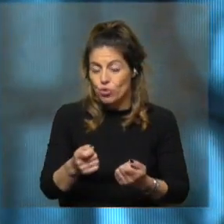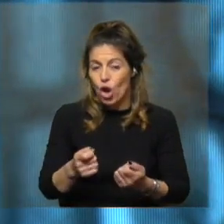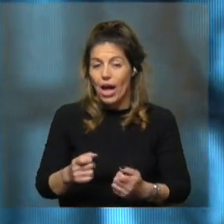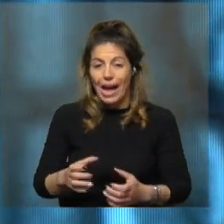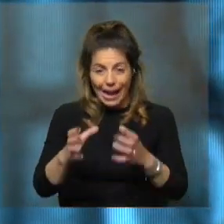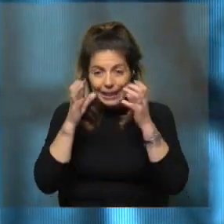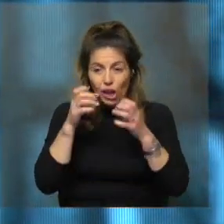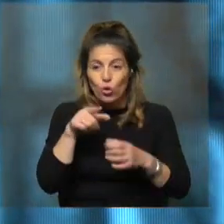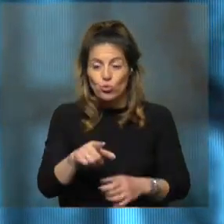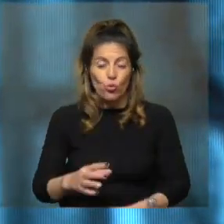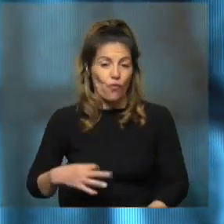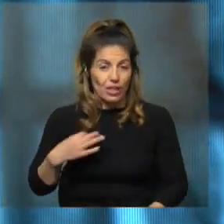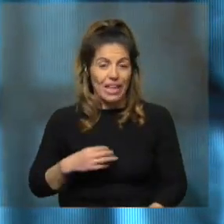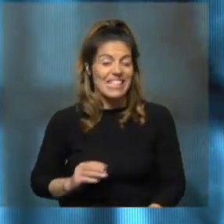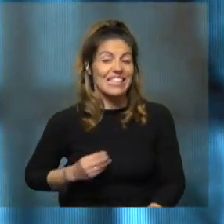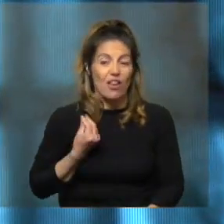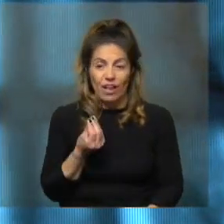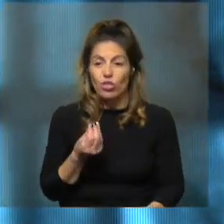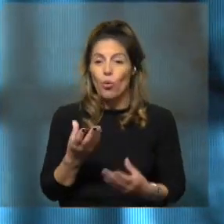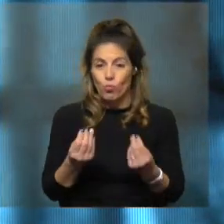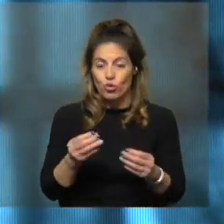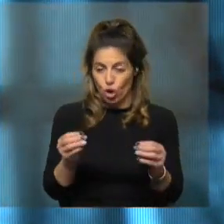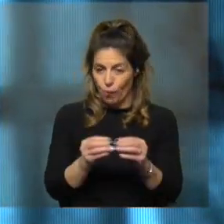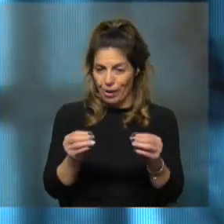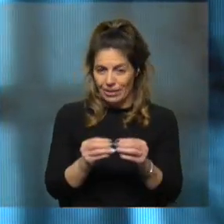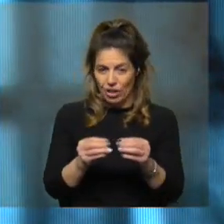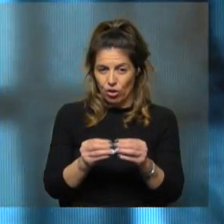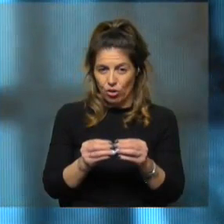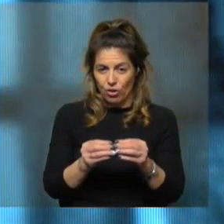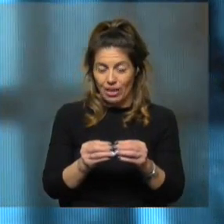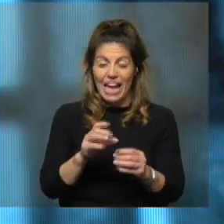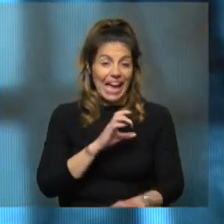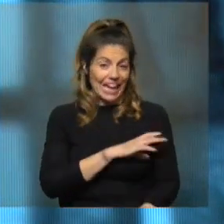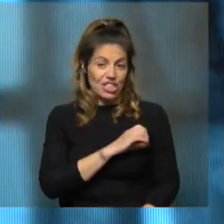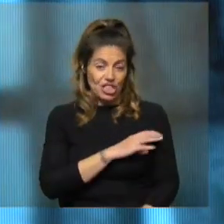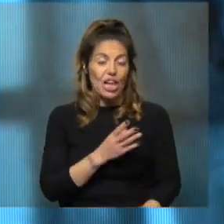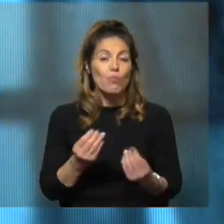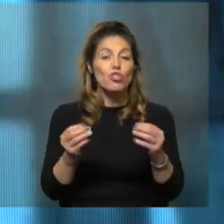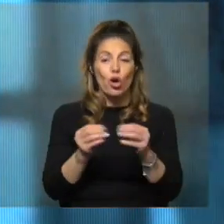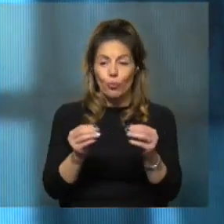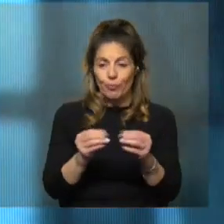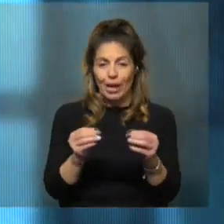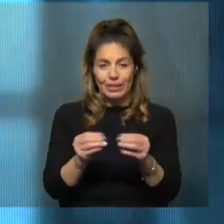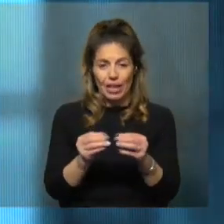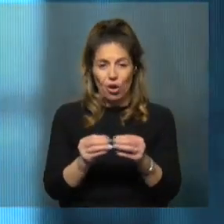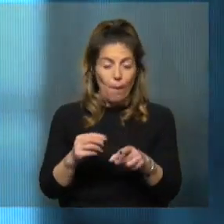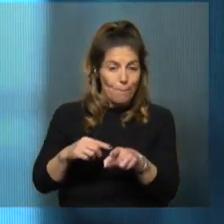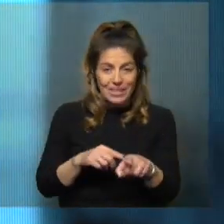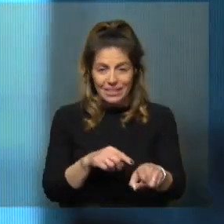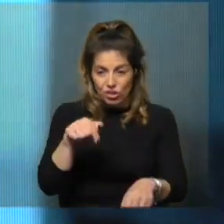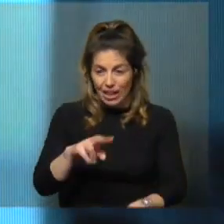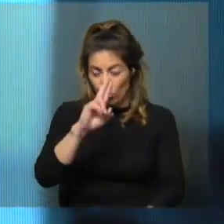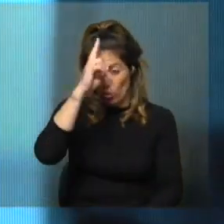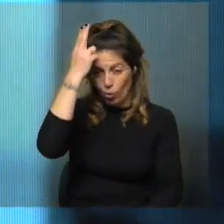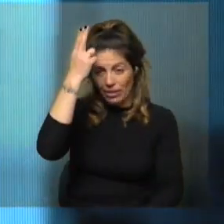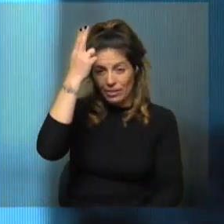salvando muchísimos compañeros hay que considerar que en Chile había muchísimos compañeros y compañeras que estaban perseguidos en